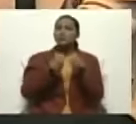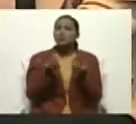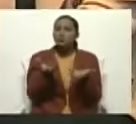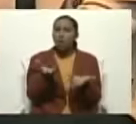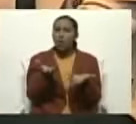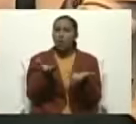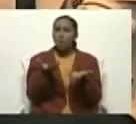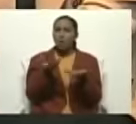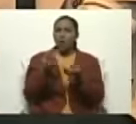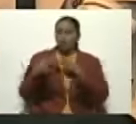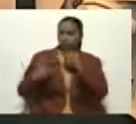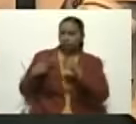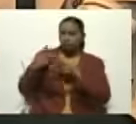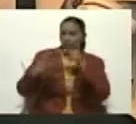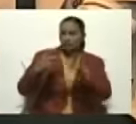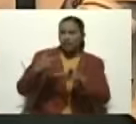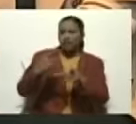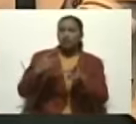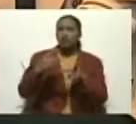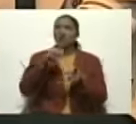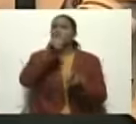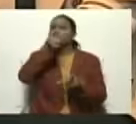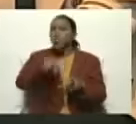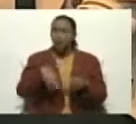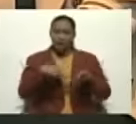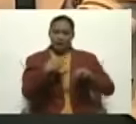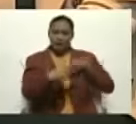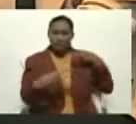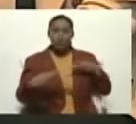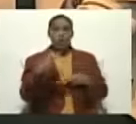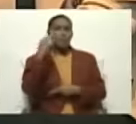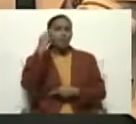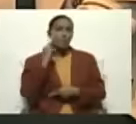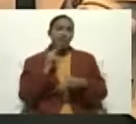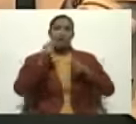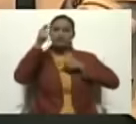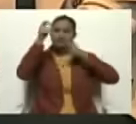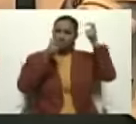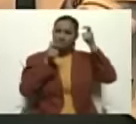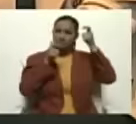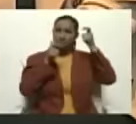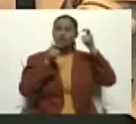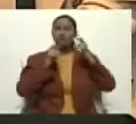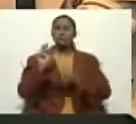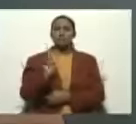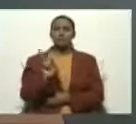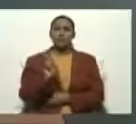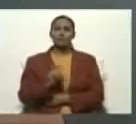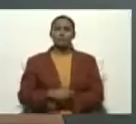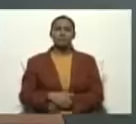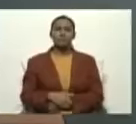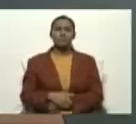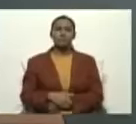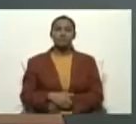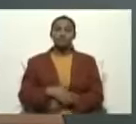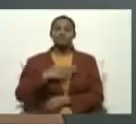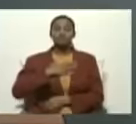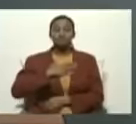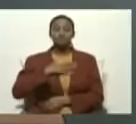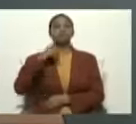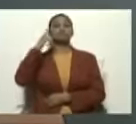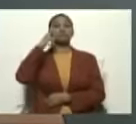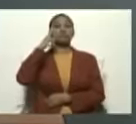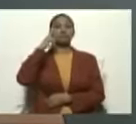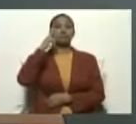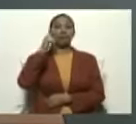proceso revolucionario bolivariano, chavista y venezolano. Por lo tanto, para nosotros hay una identificación